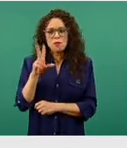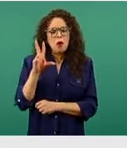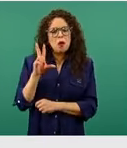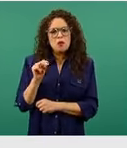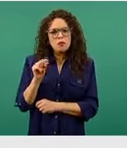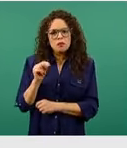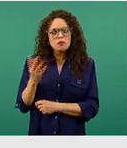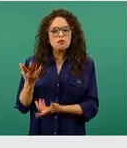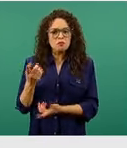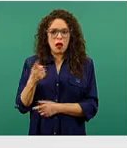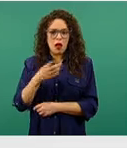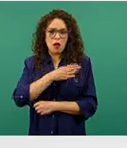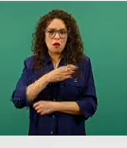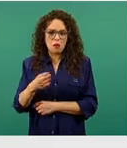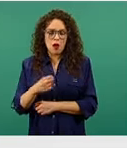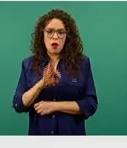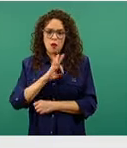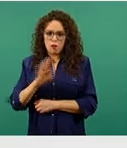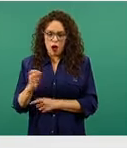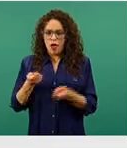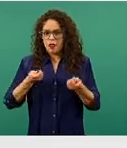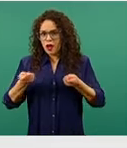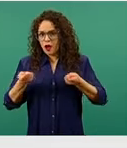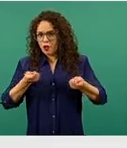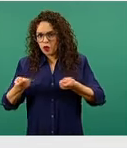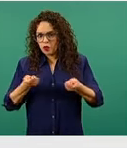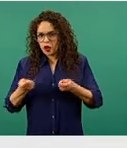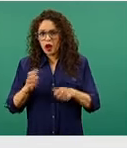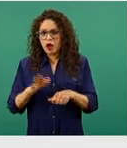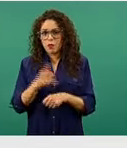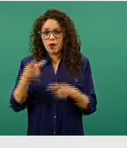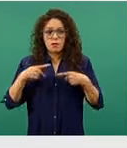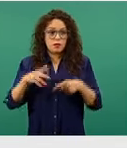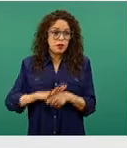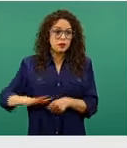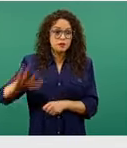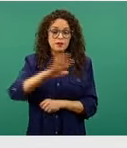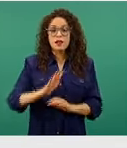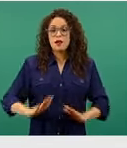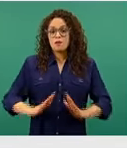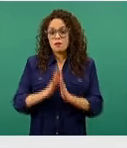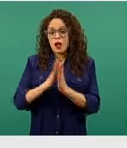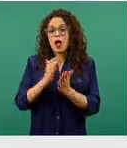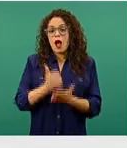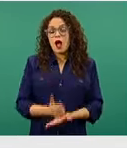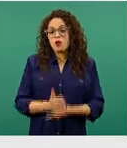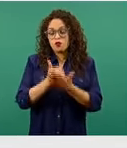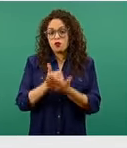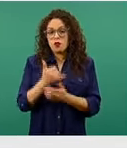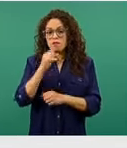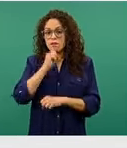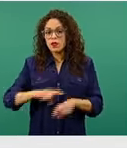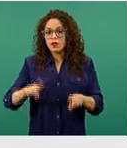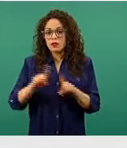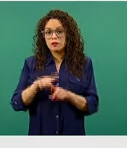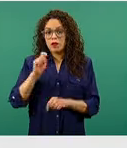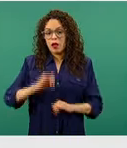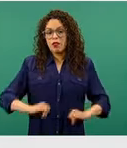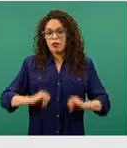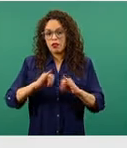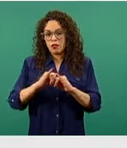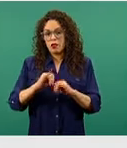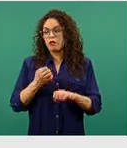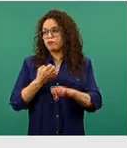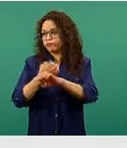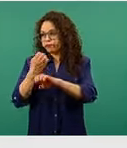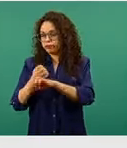logrado contener esta situación con la participación ciudadana de todos los sectores también, el apoyo de las instituciones